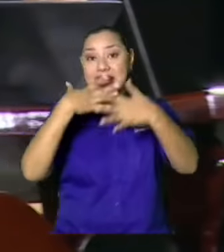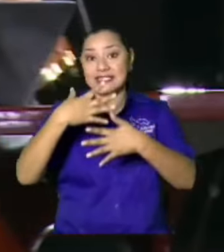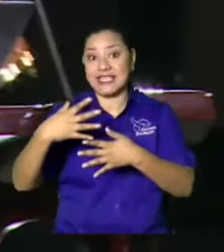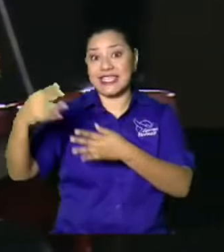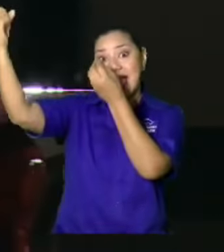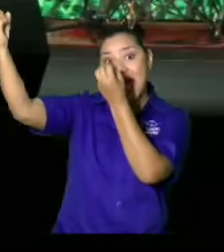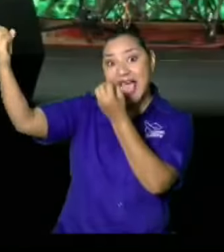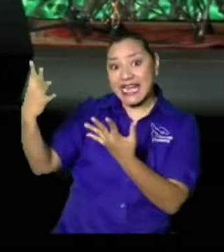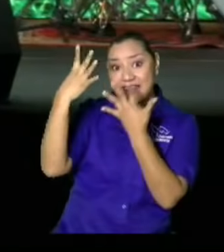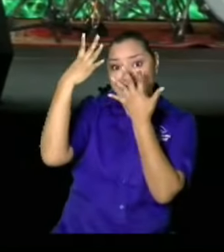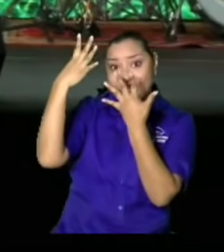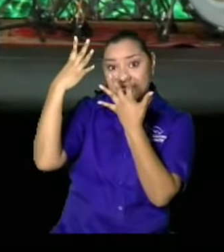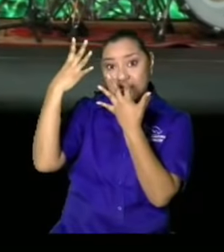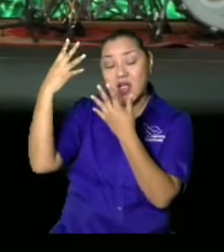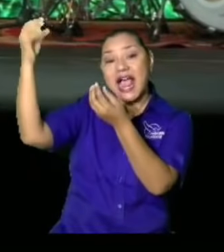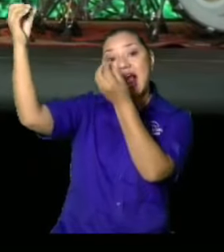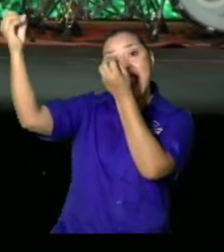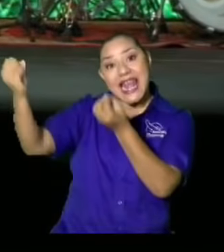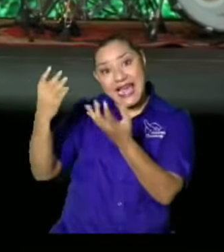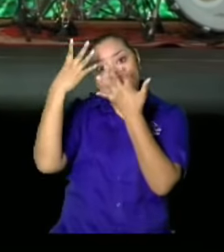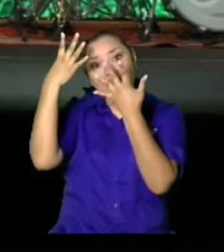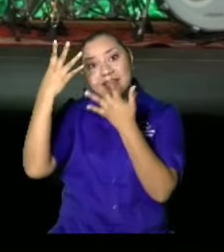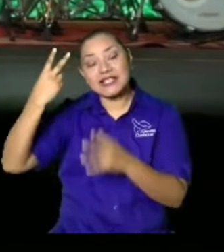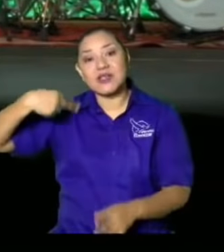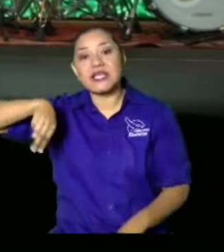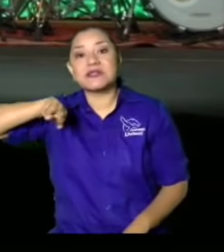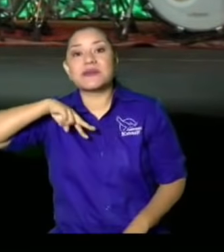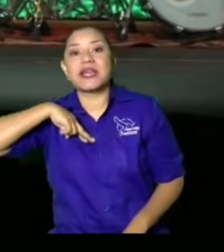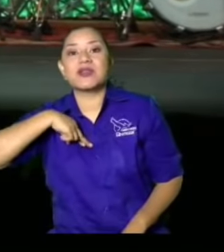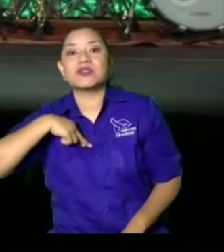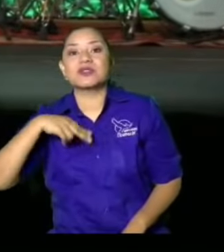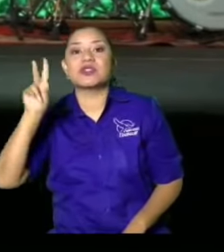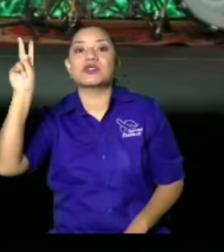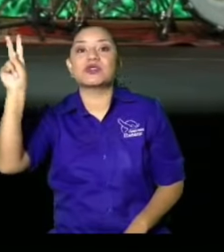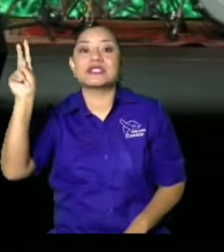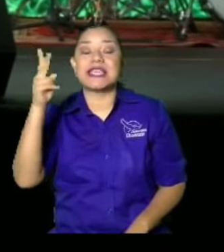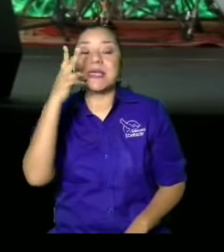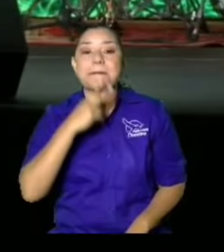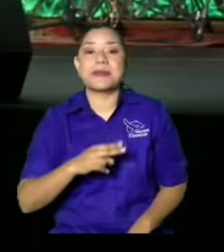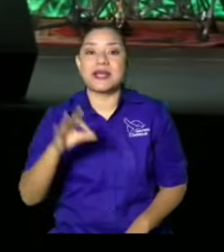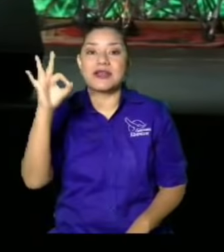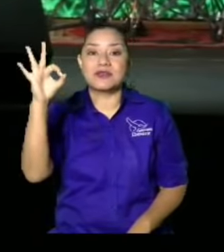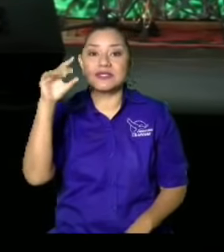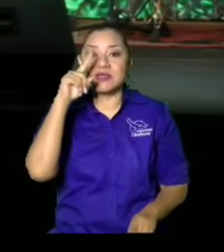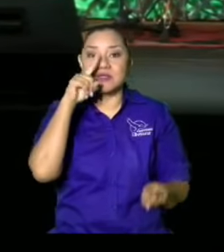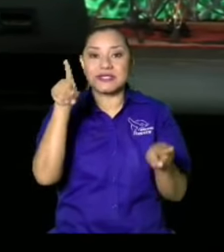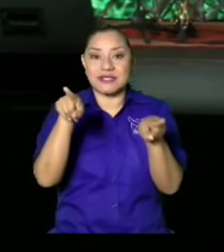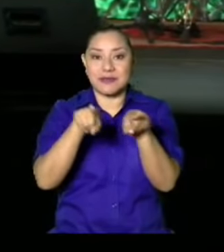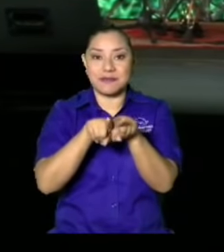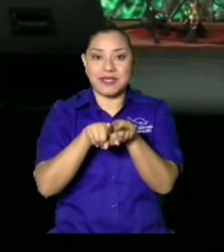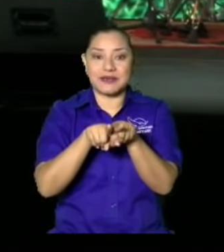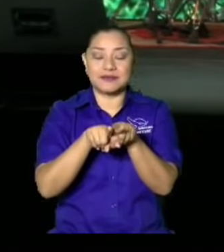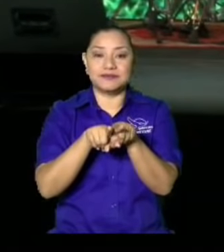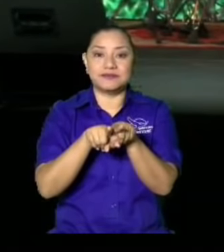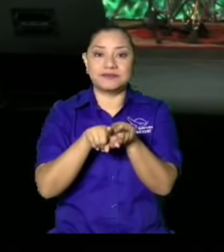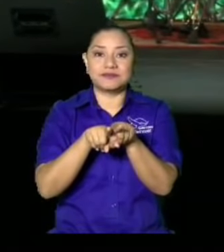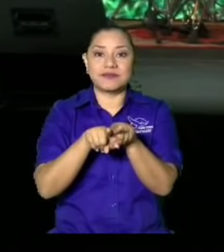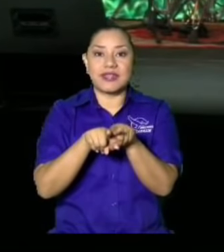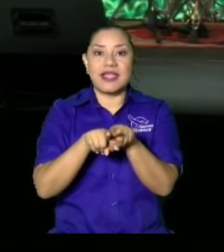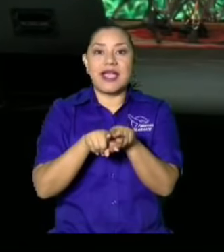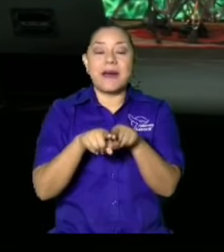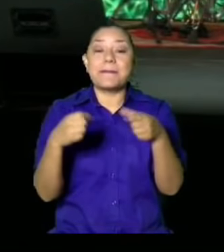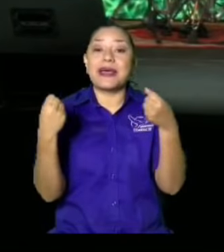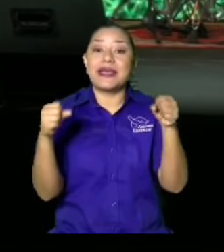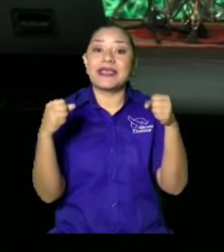la revelación es para nosotros y para nuestros hijos. Le da gloria a Dios, a fin de que cumplamos